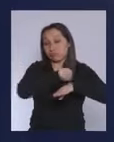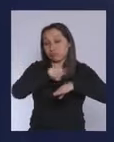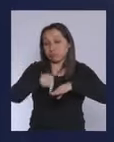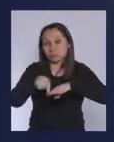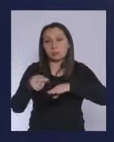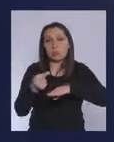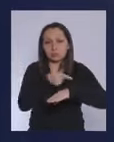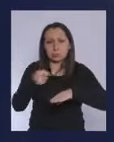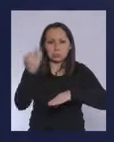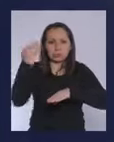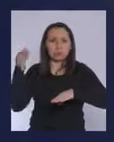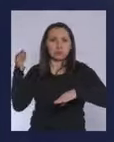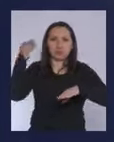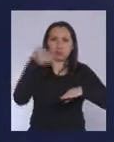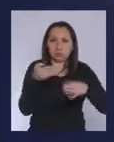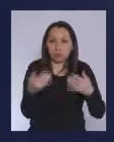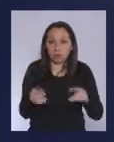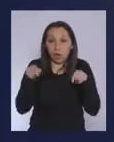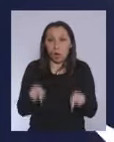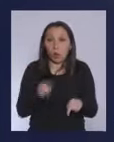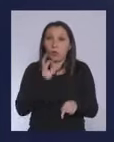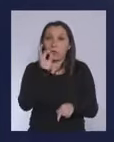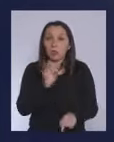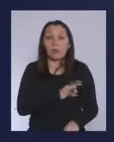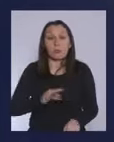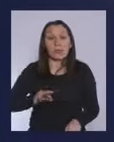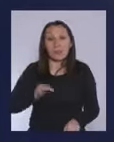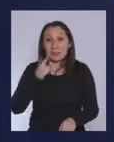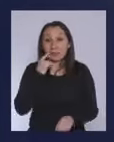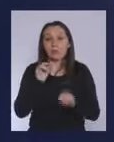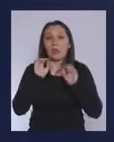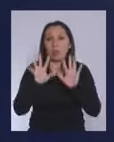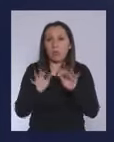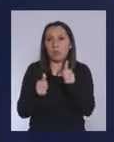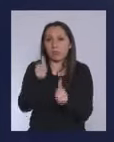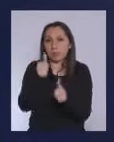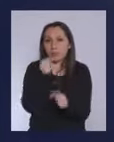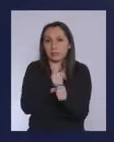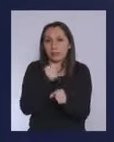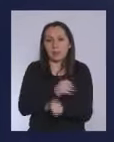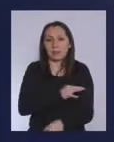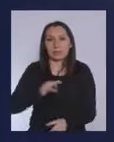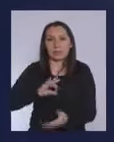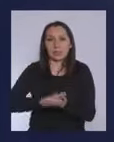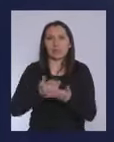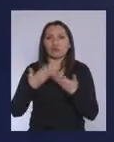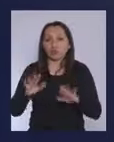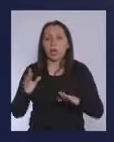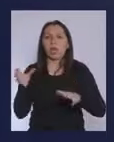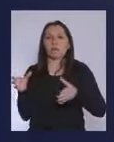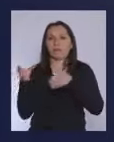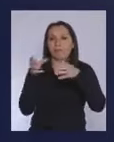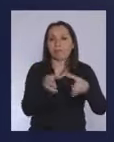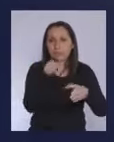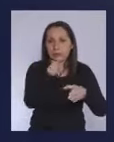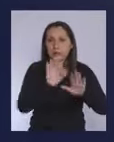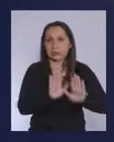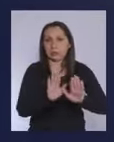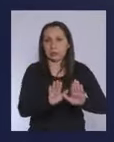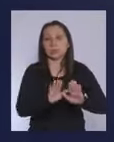hace unas semanas atrás hoy día como dijo el ministro hay 10 profesionales del ministerio de salud que están en magallanes